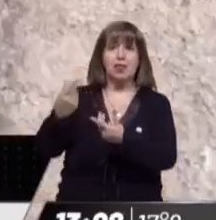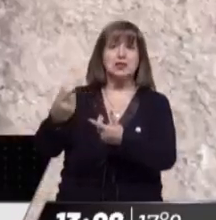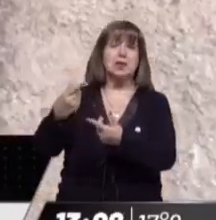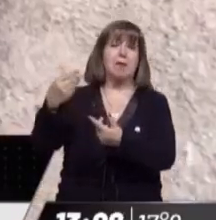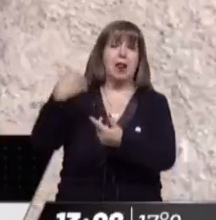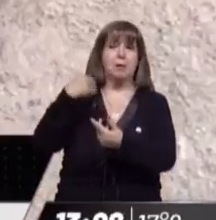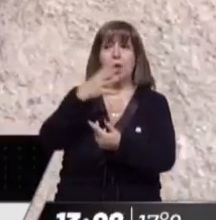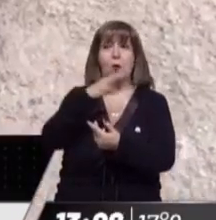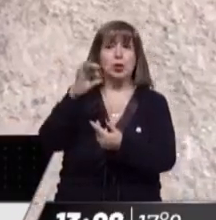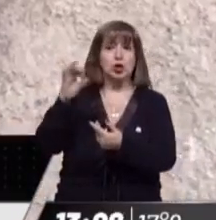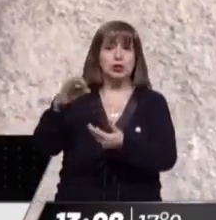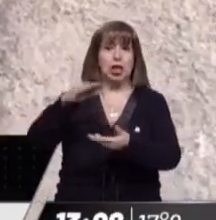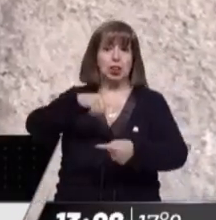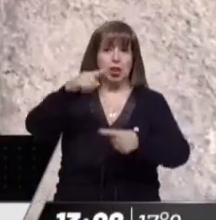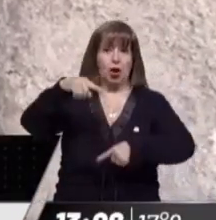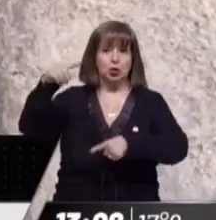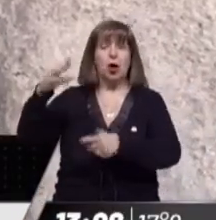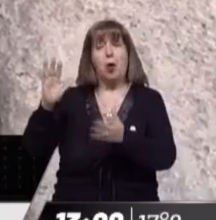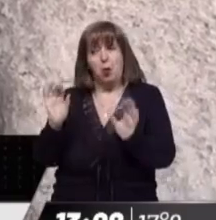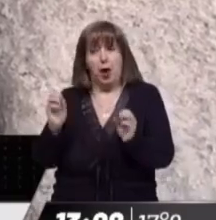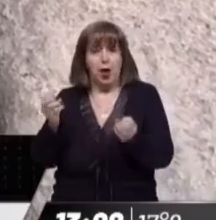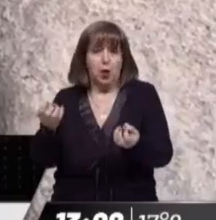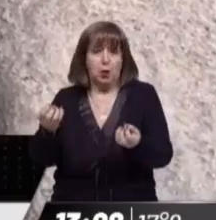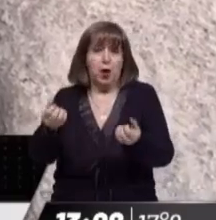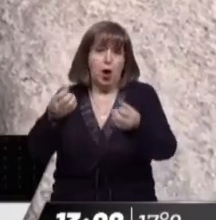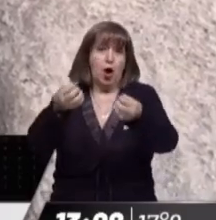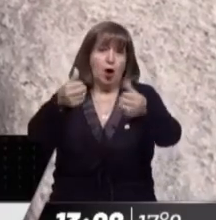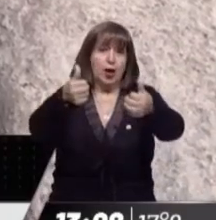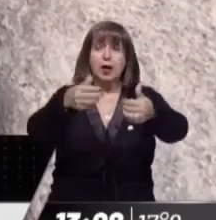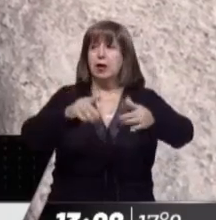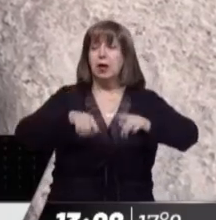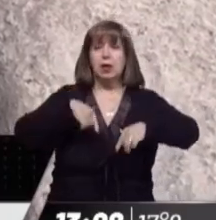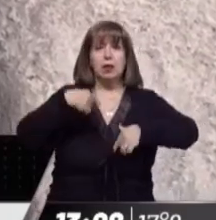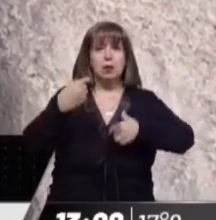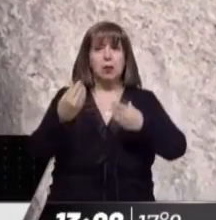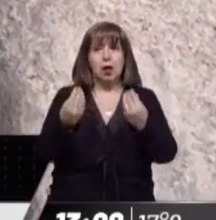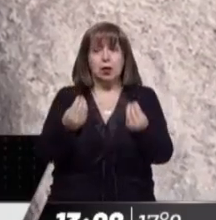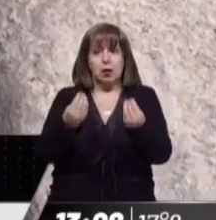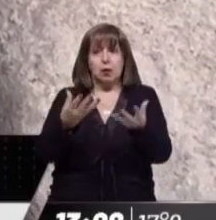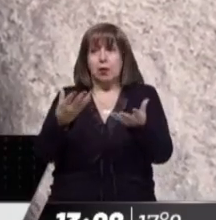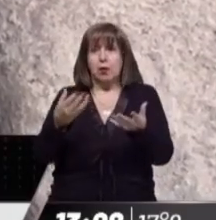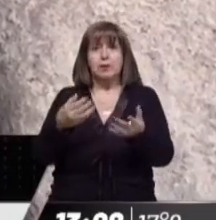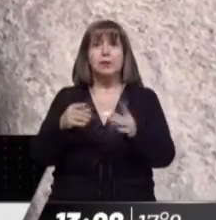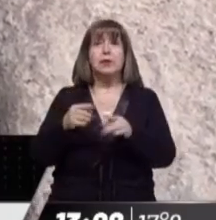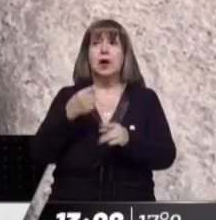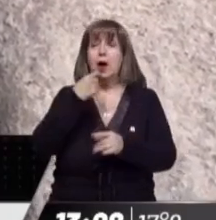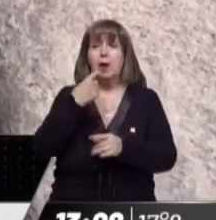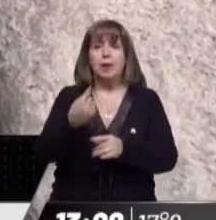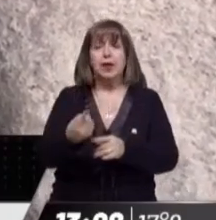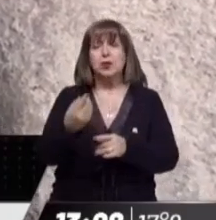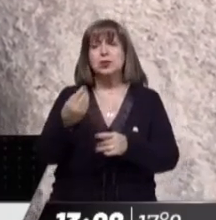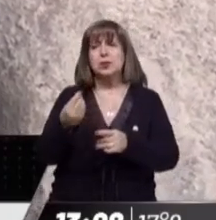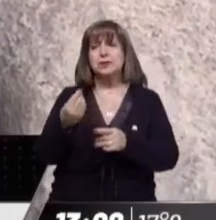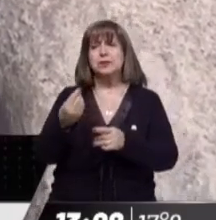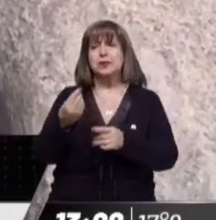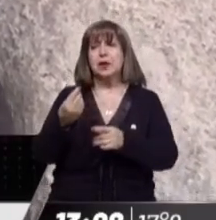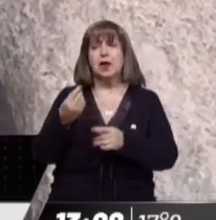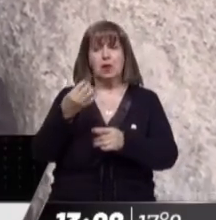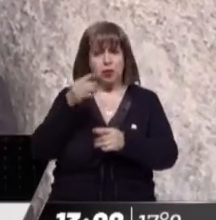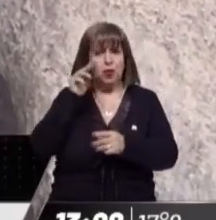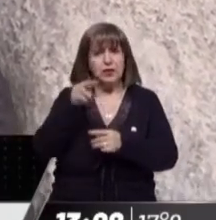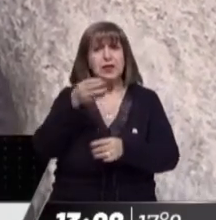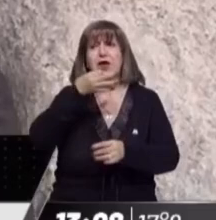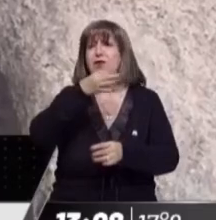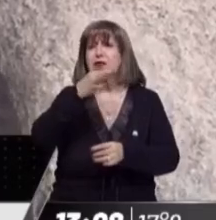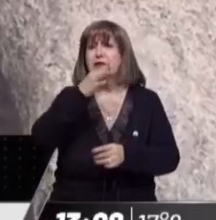y Y lamentablemente uno ve la necesidad y atrás que está el niño porque en esa parte a